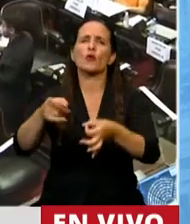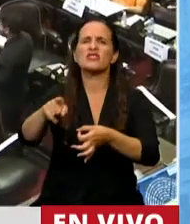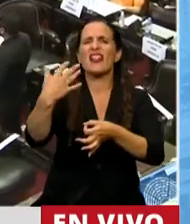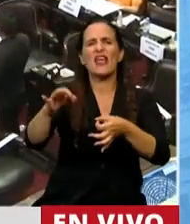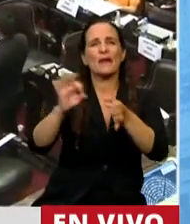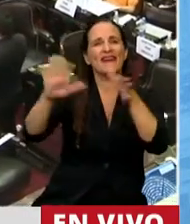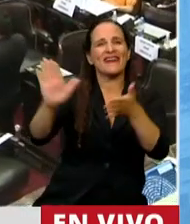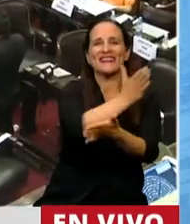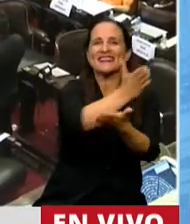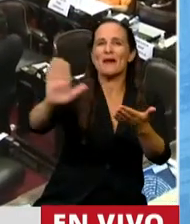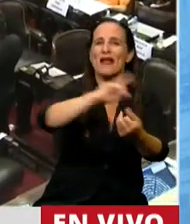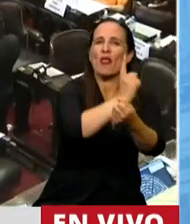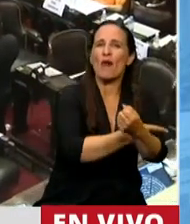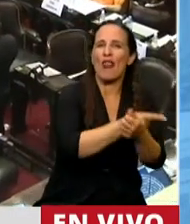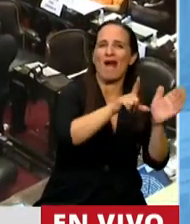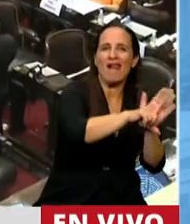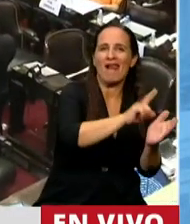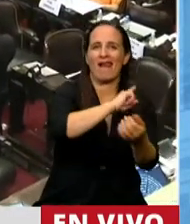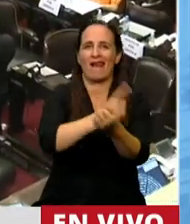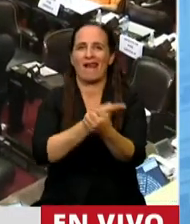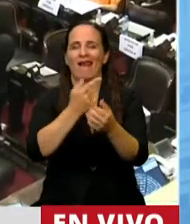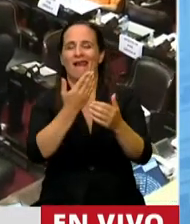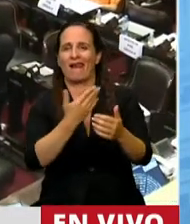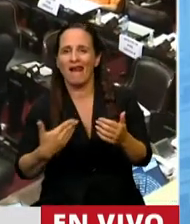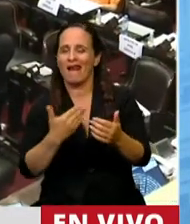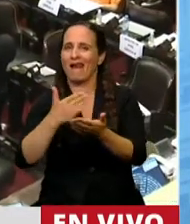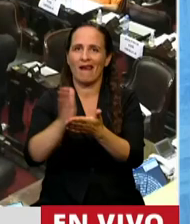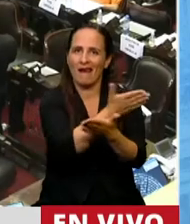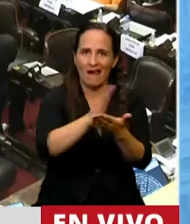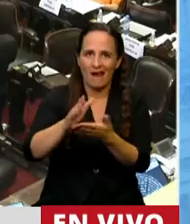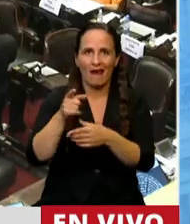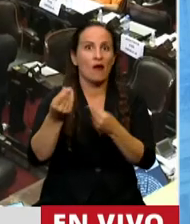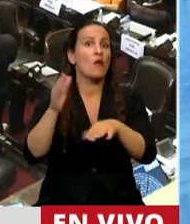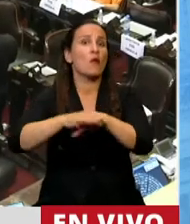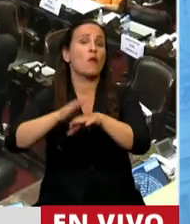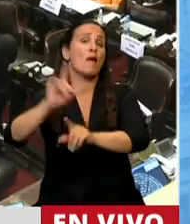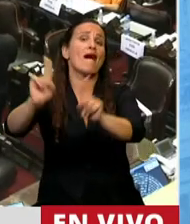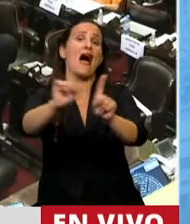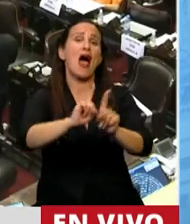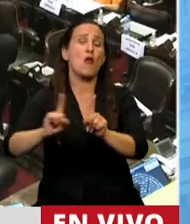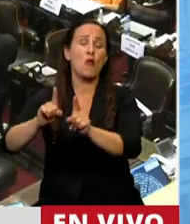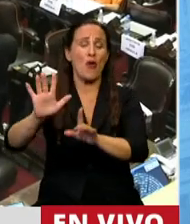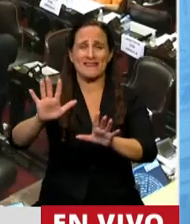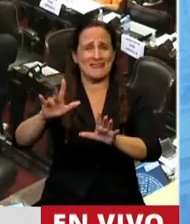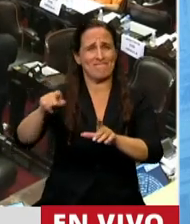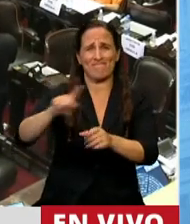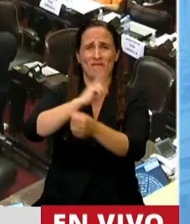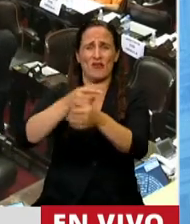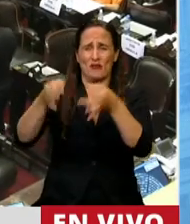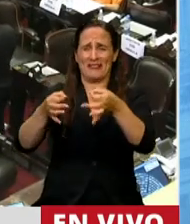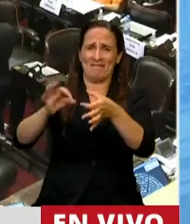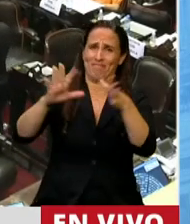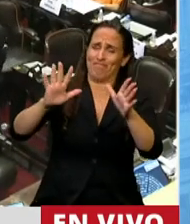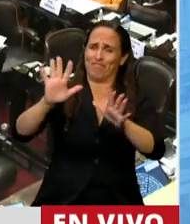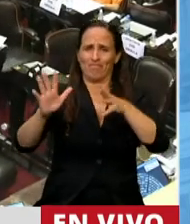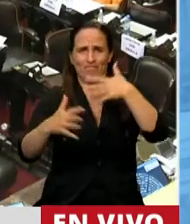independencia que por culpa de algunos irresponsables y de su Laufer al palo hoy está perdida. Hemos denunciado